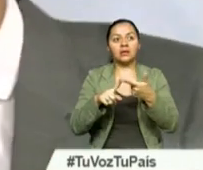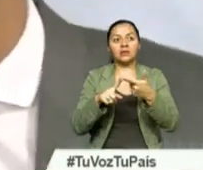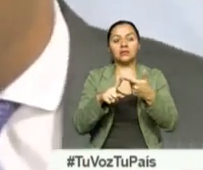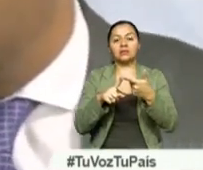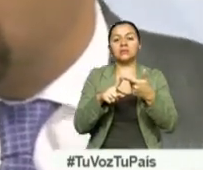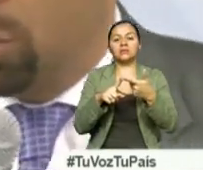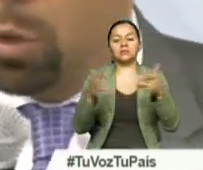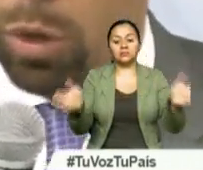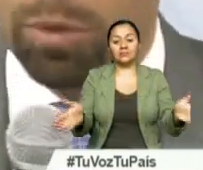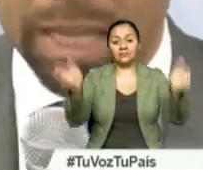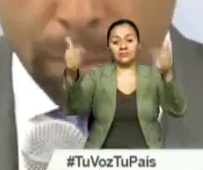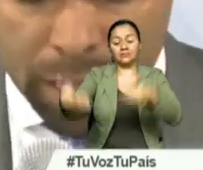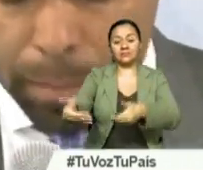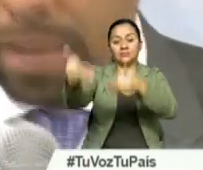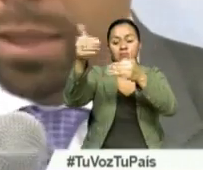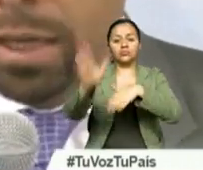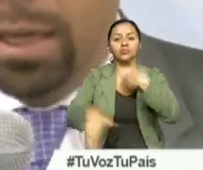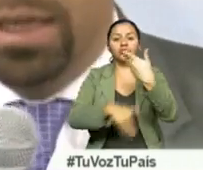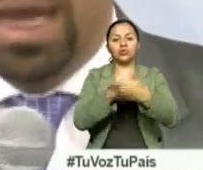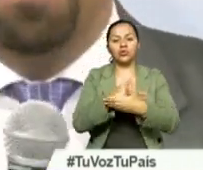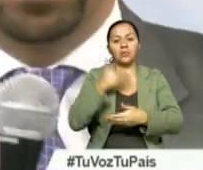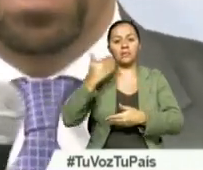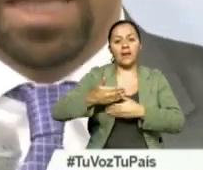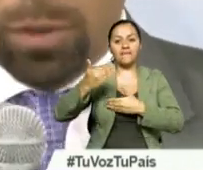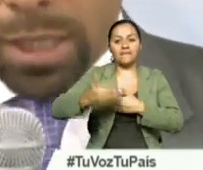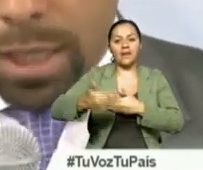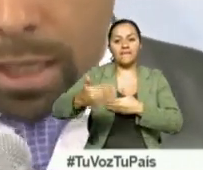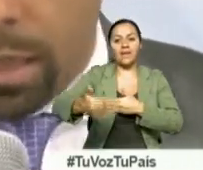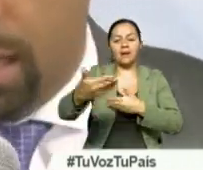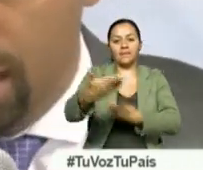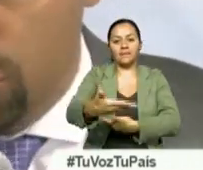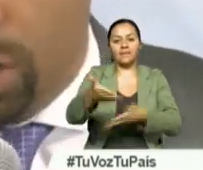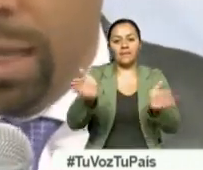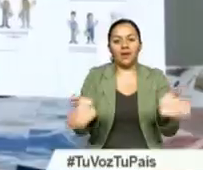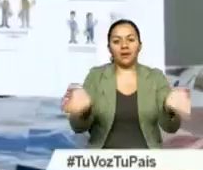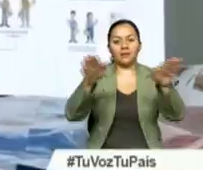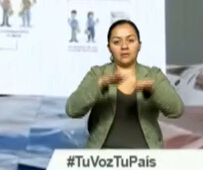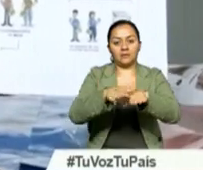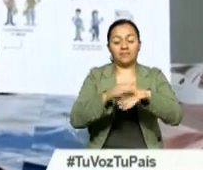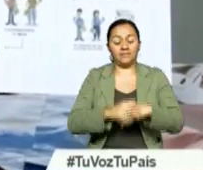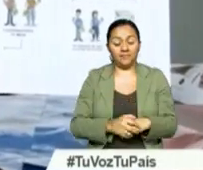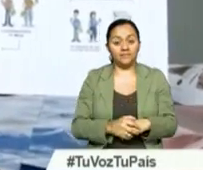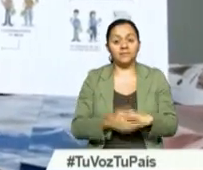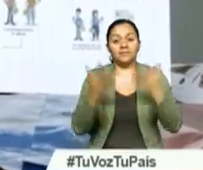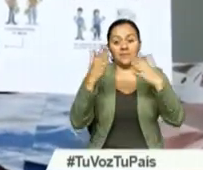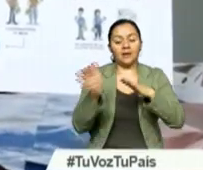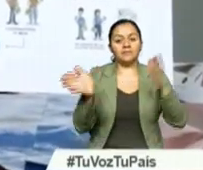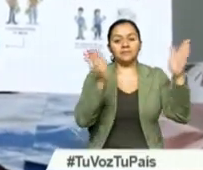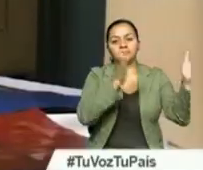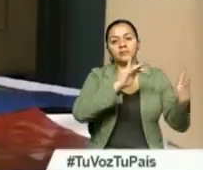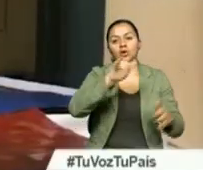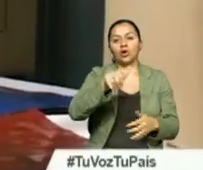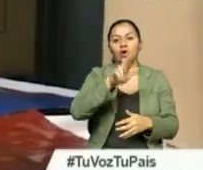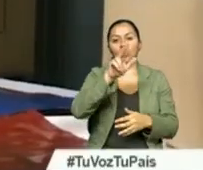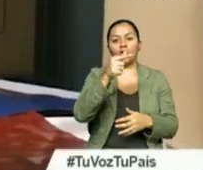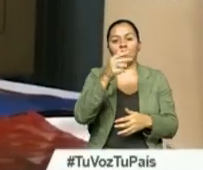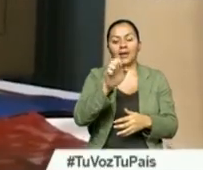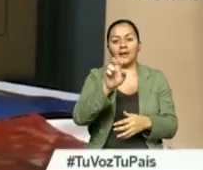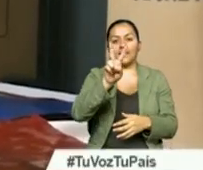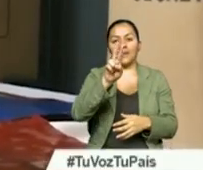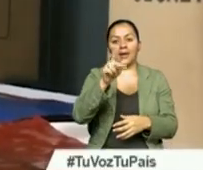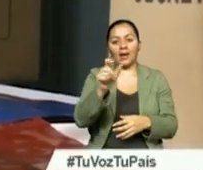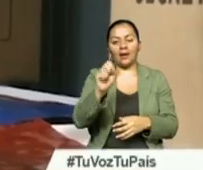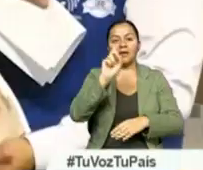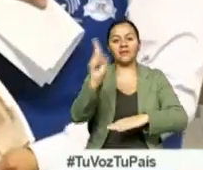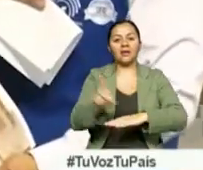el biombo urna y todo cómo va debidamente empaquetado en este kit electoral. Por su parte, Jorge Vega, director nacional de operaciones